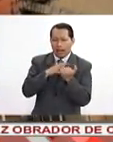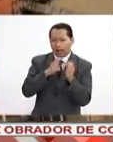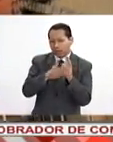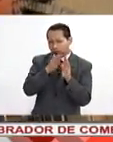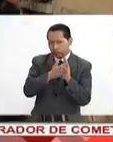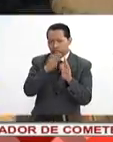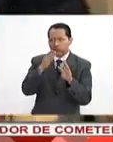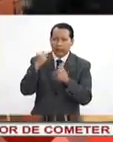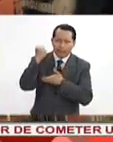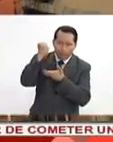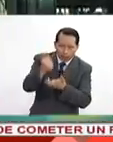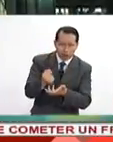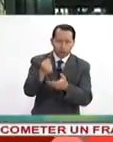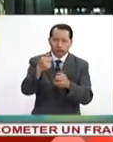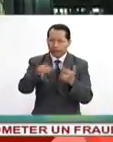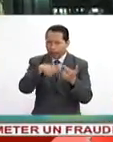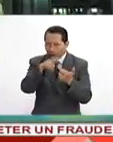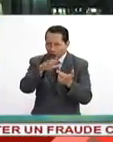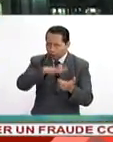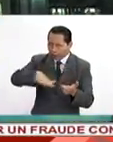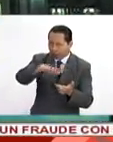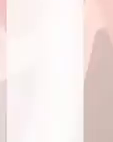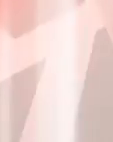infraestructuras y las inversiones en esta región.